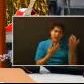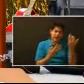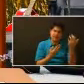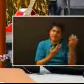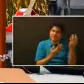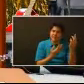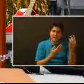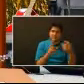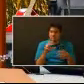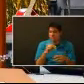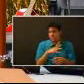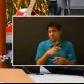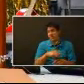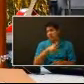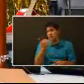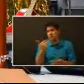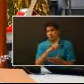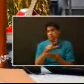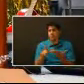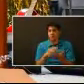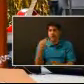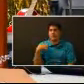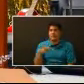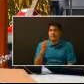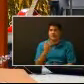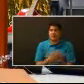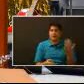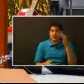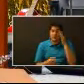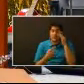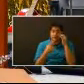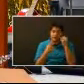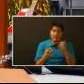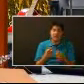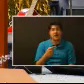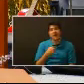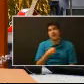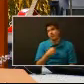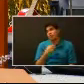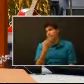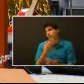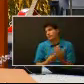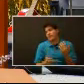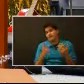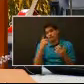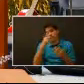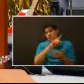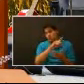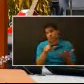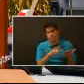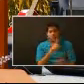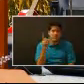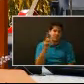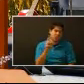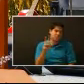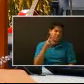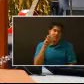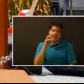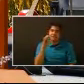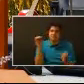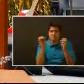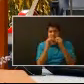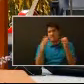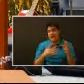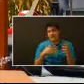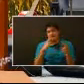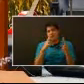no tenían a dónde ir, así decir, ay no, me quisiera mejor ir a una isla donde nadie me conociera, quisiera allá